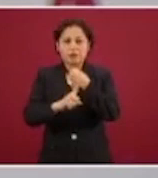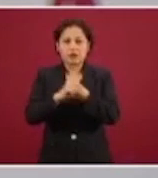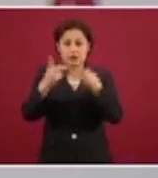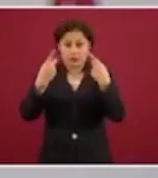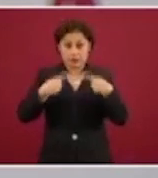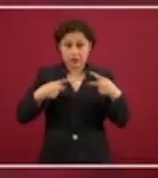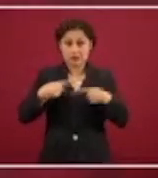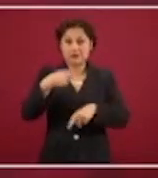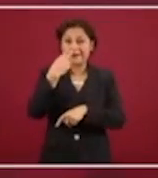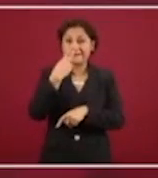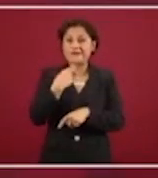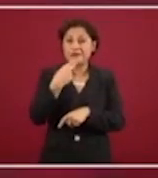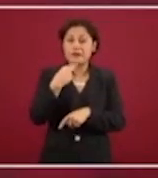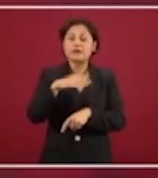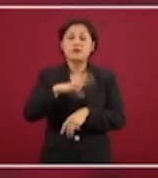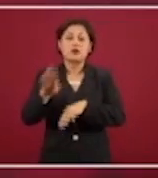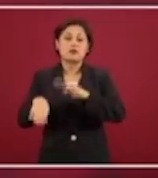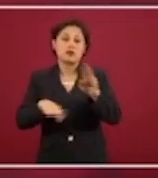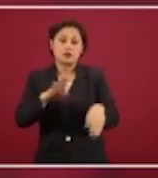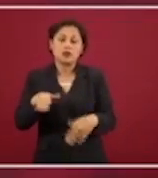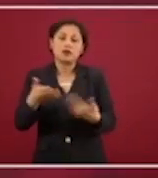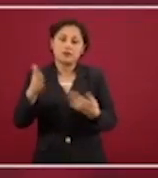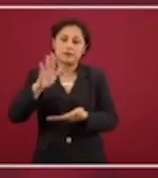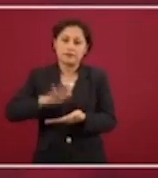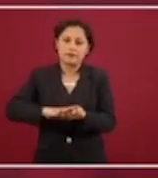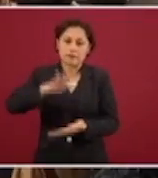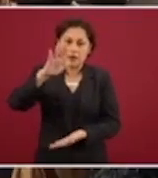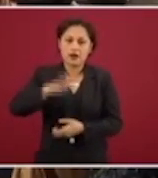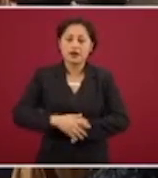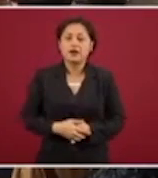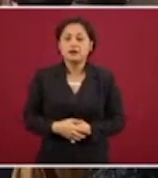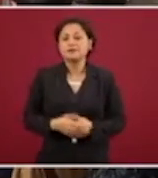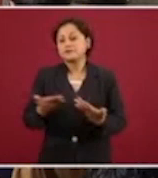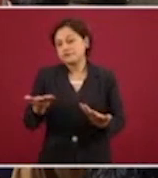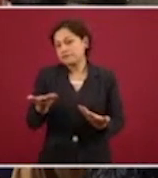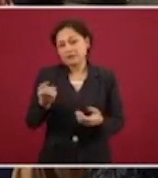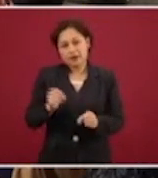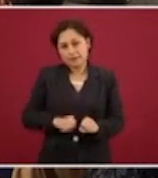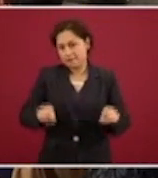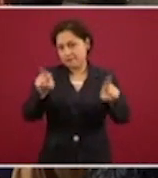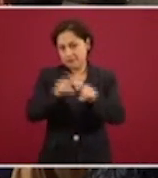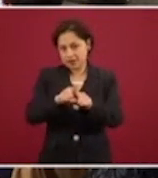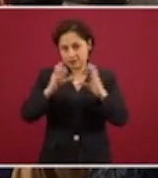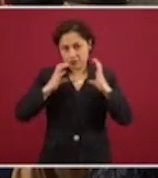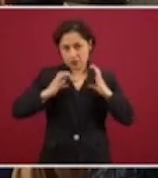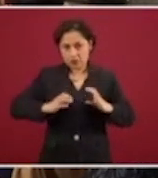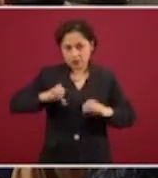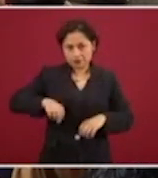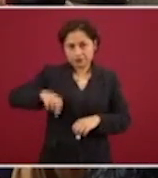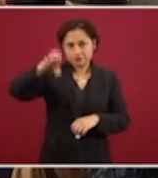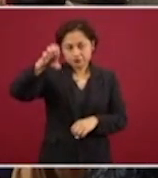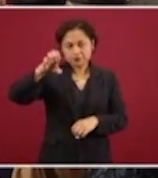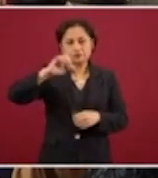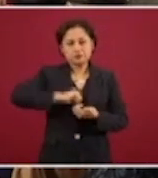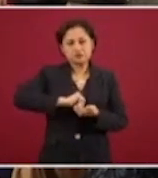diabetes. Algo semejante ocurre con la edad. En el proceso de edad va existiendo un desgaste